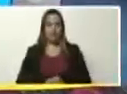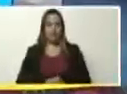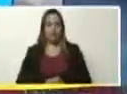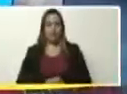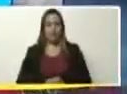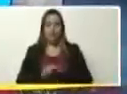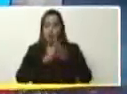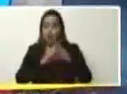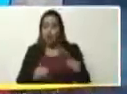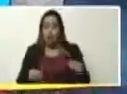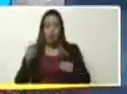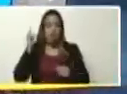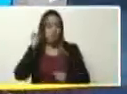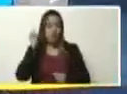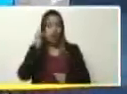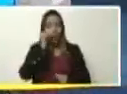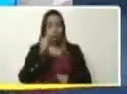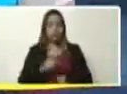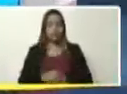de todos y de todas.